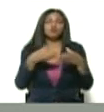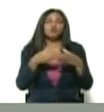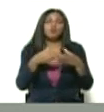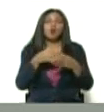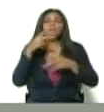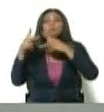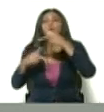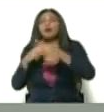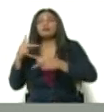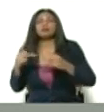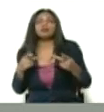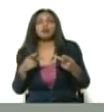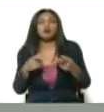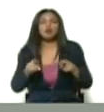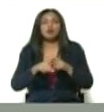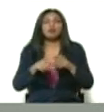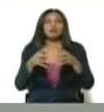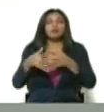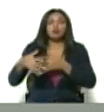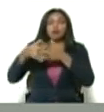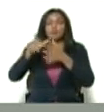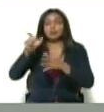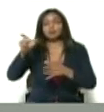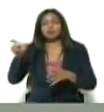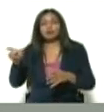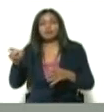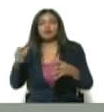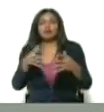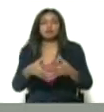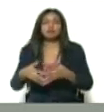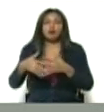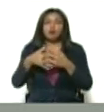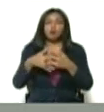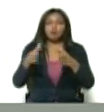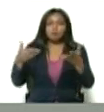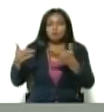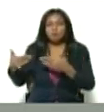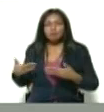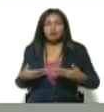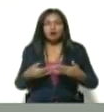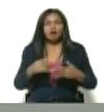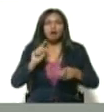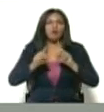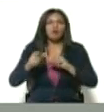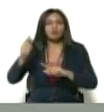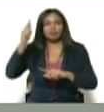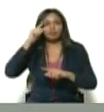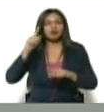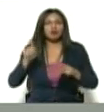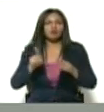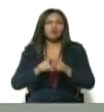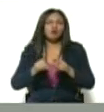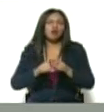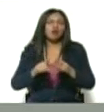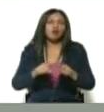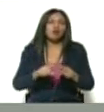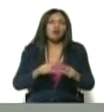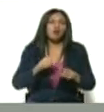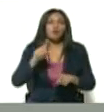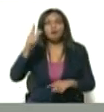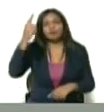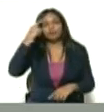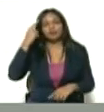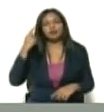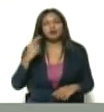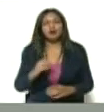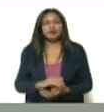y organizaciones sociales en Estados Unidos, de personalidades en Estados Unidos, que están recibiendo hace unos días, también apenas a 24 horas, quizás un poco